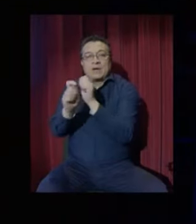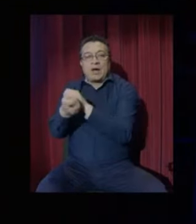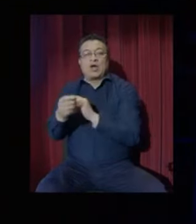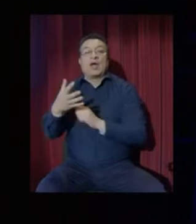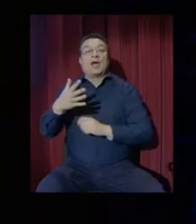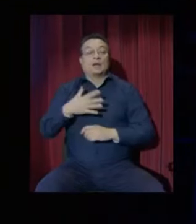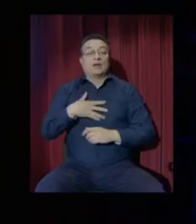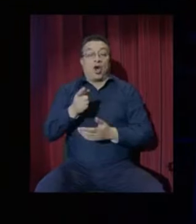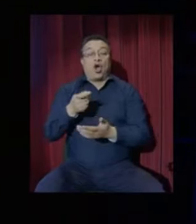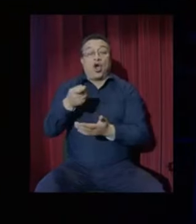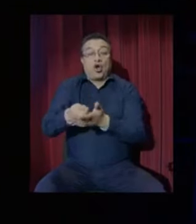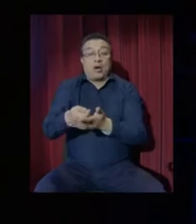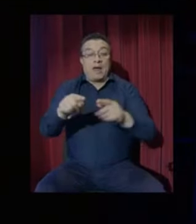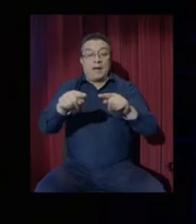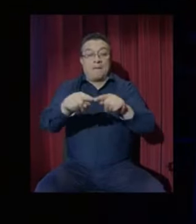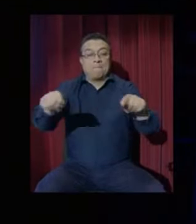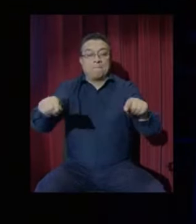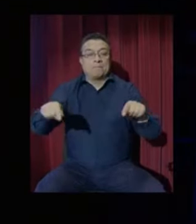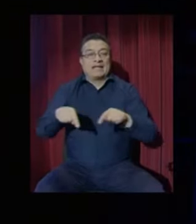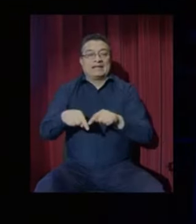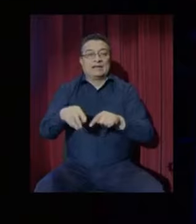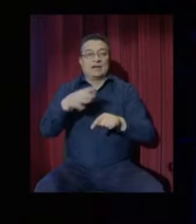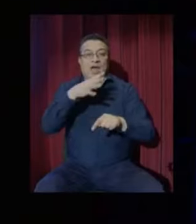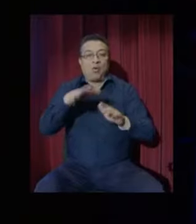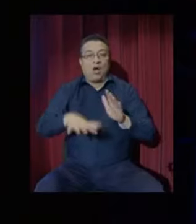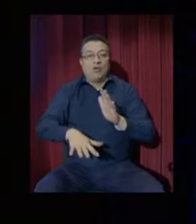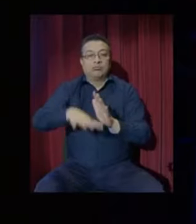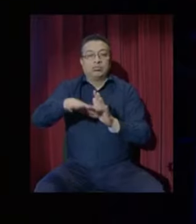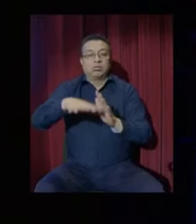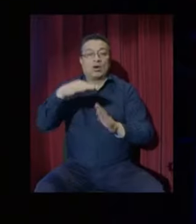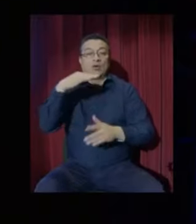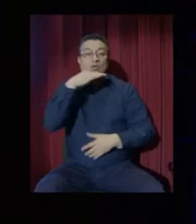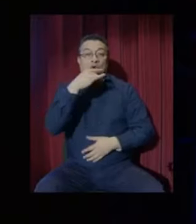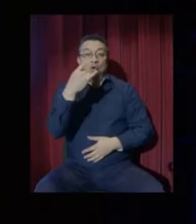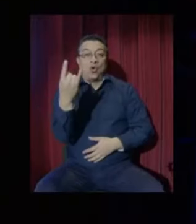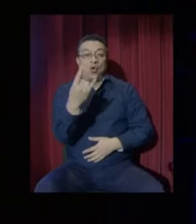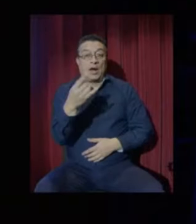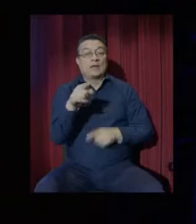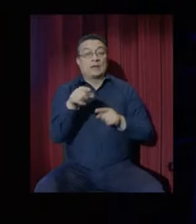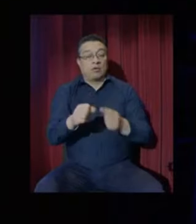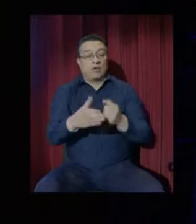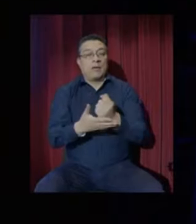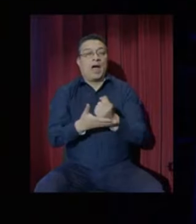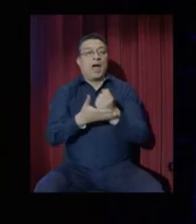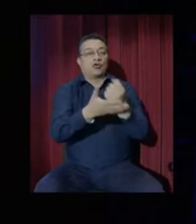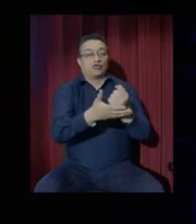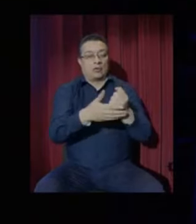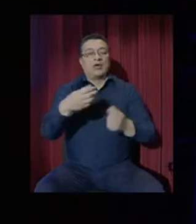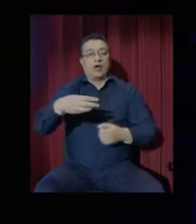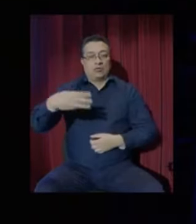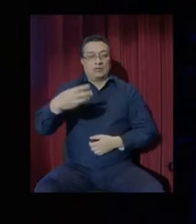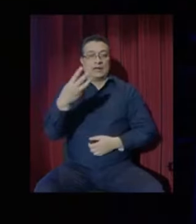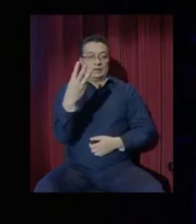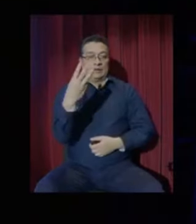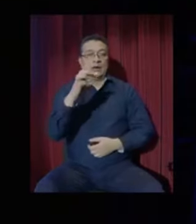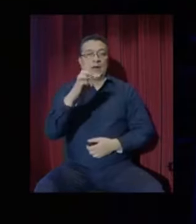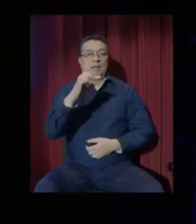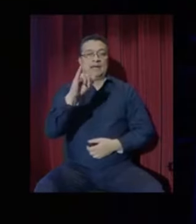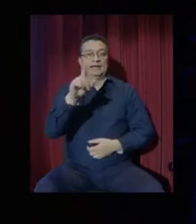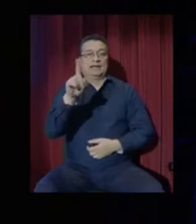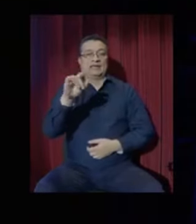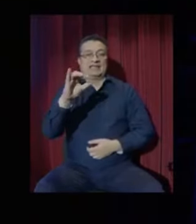piscinas para la disposición de eventuales emergencias logrando contar al día de hoy como municipio con tres piscinas